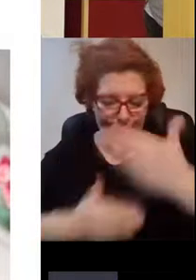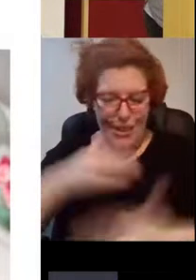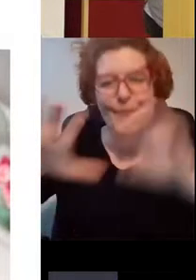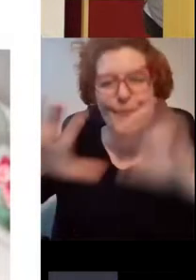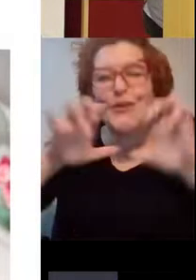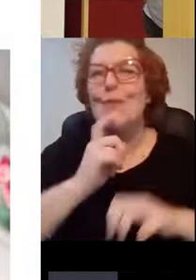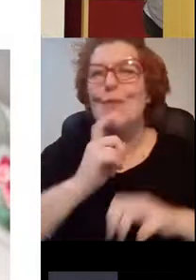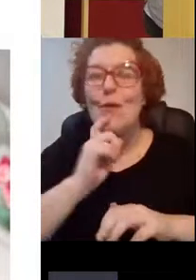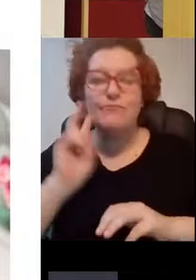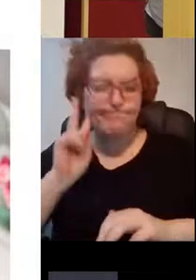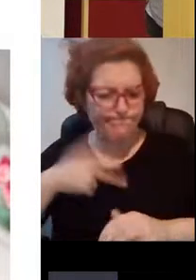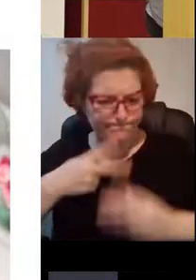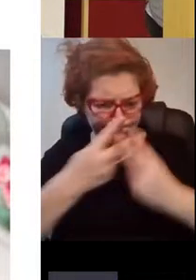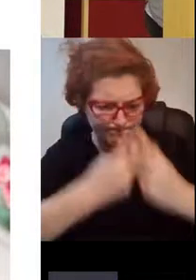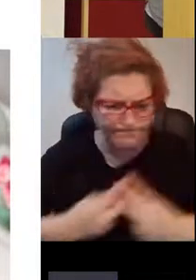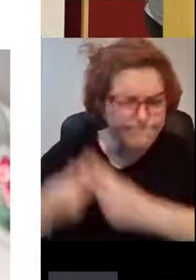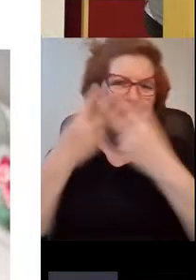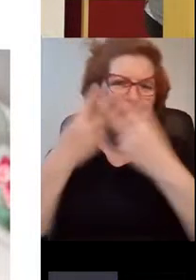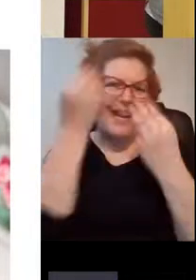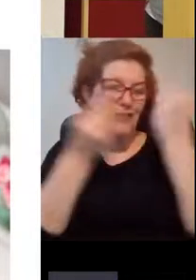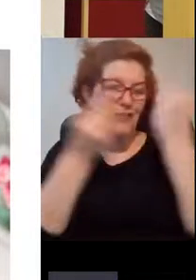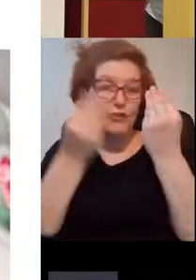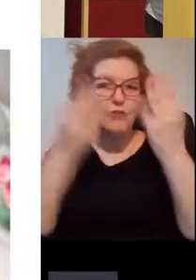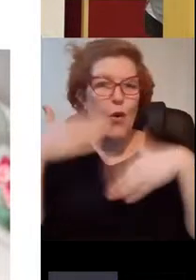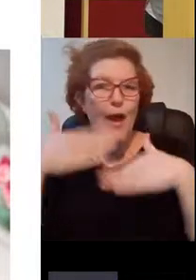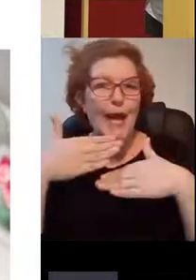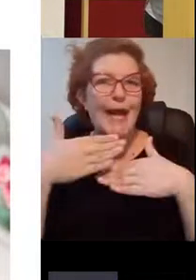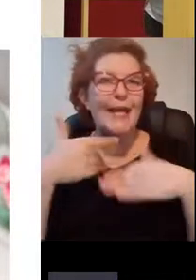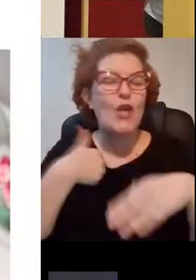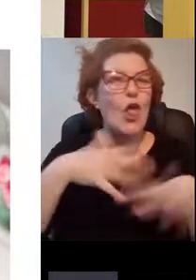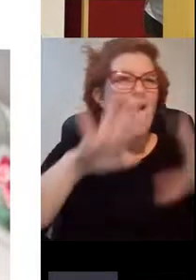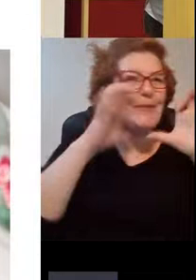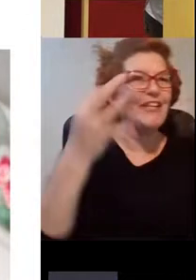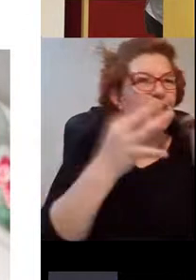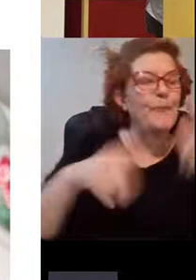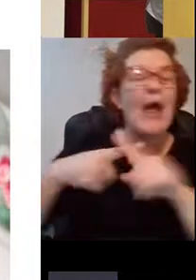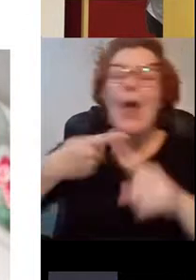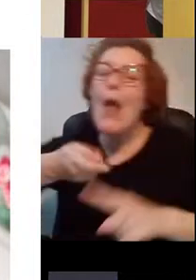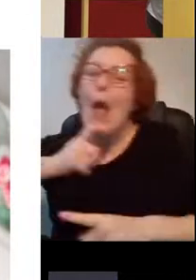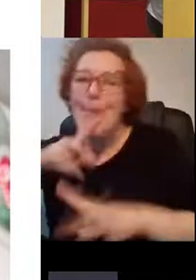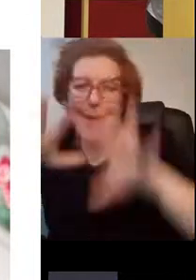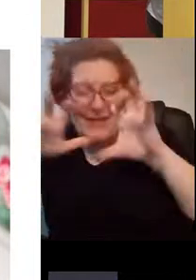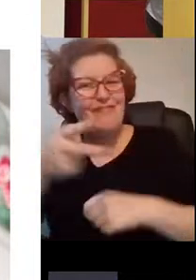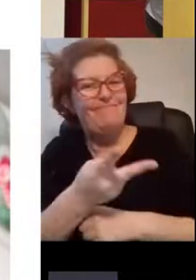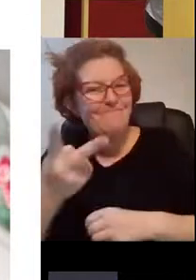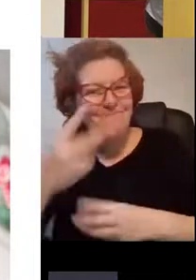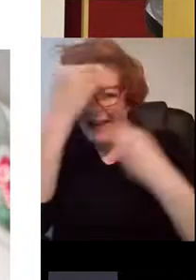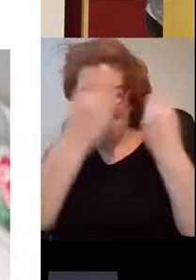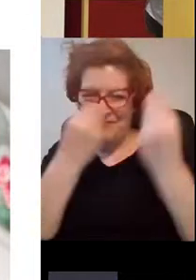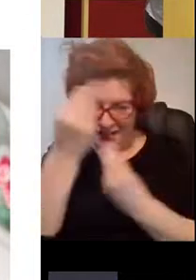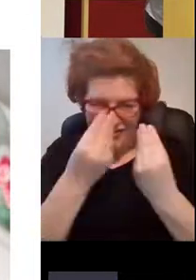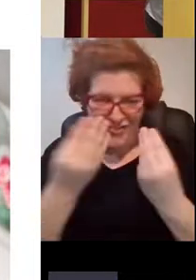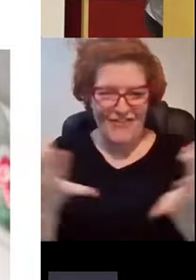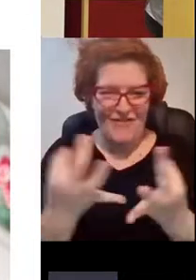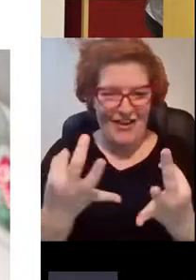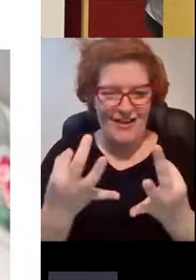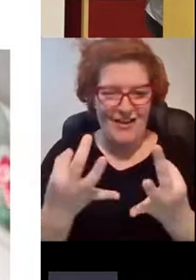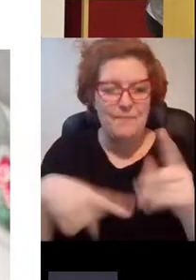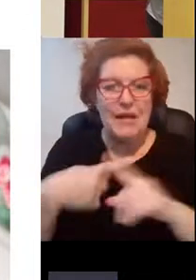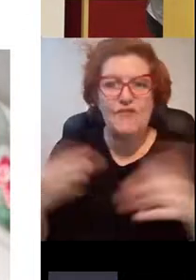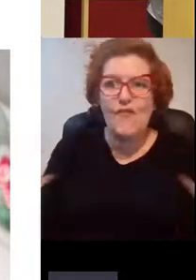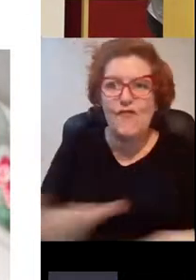cómo aprenden, no solo qué aprenden, sino cómo aprenden. Y fomentar algo que resulta muy